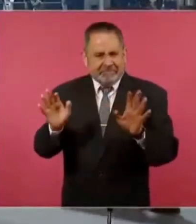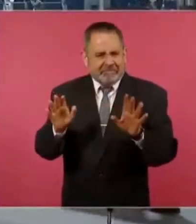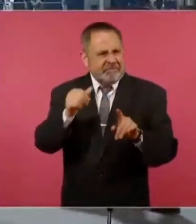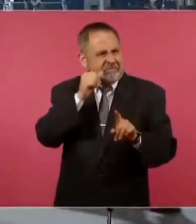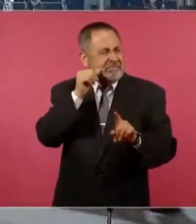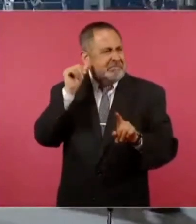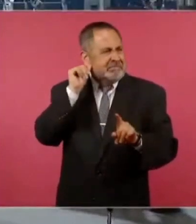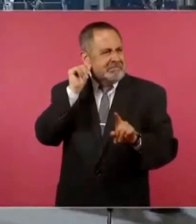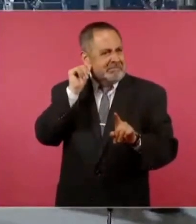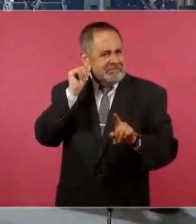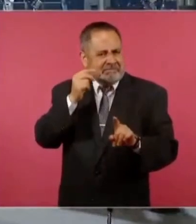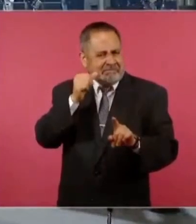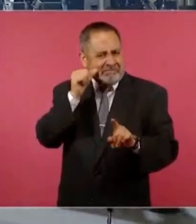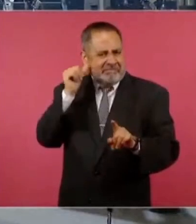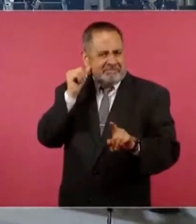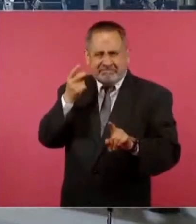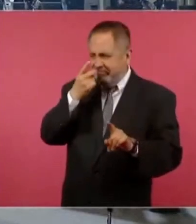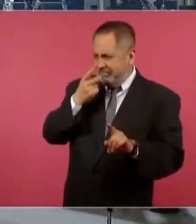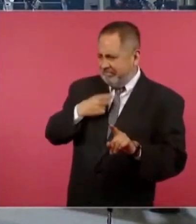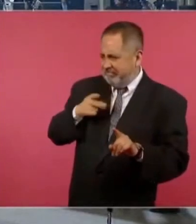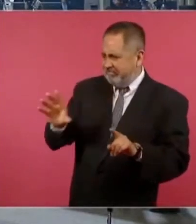ayer,